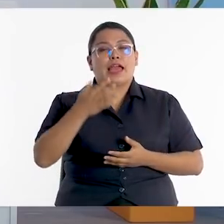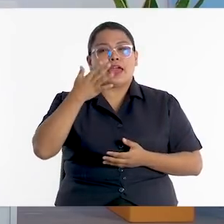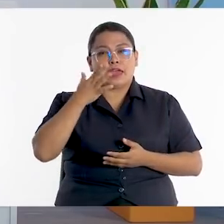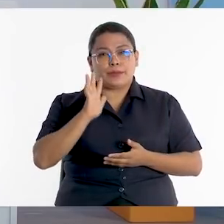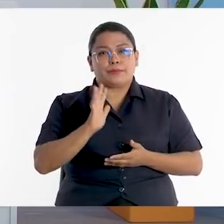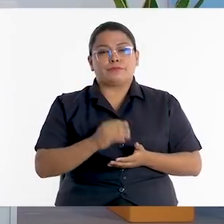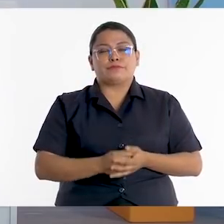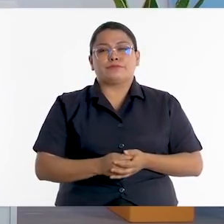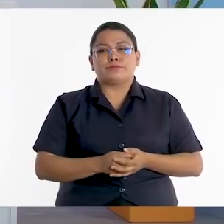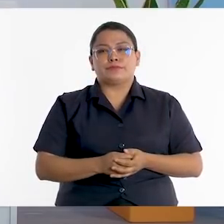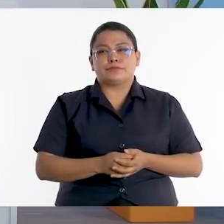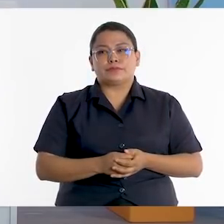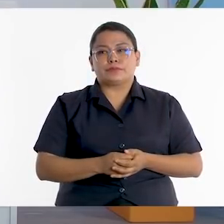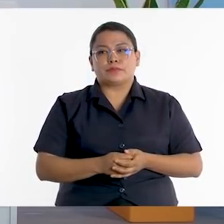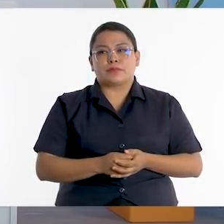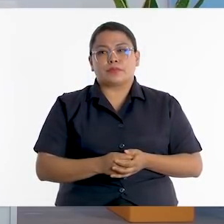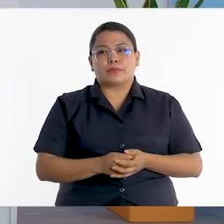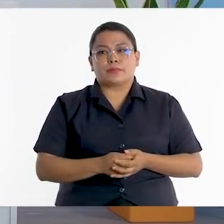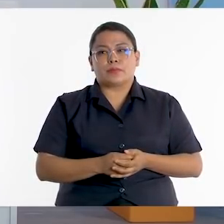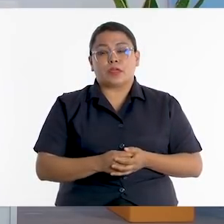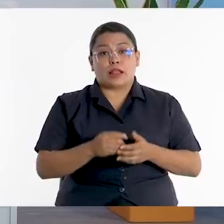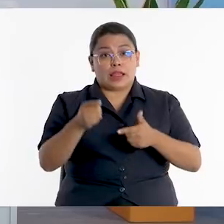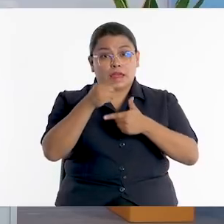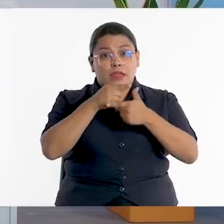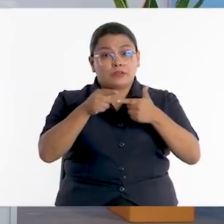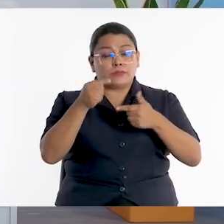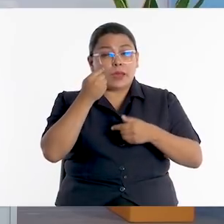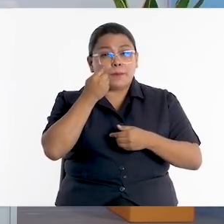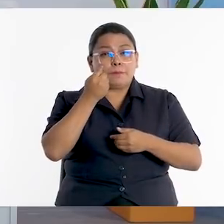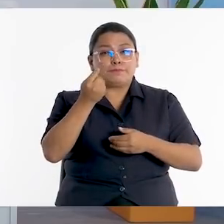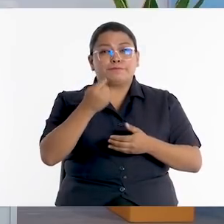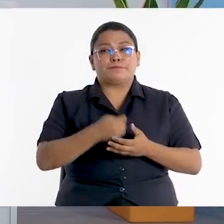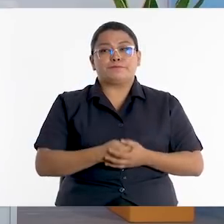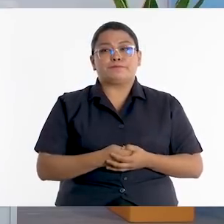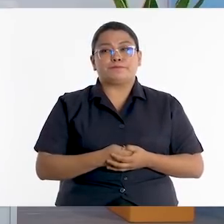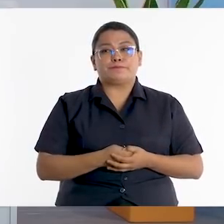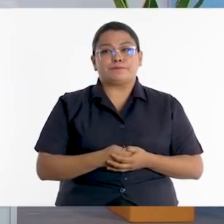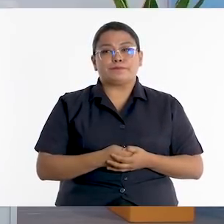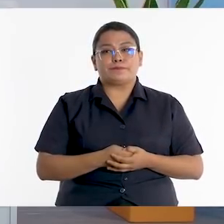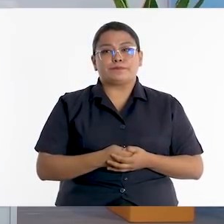ejemplo, intentemos primero haciendo estas divisiones.